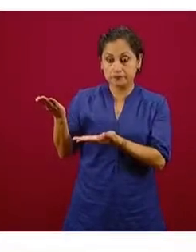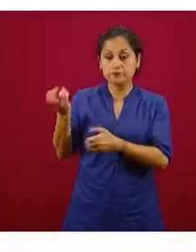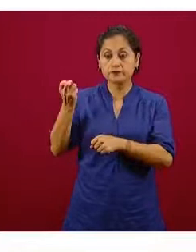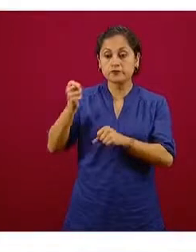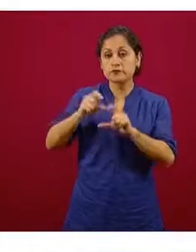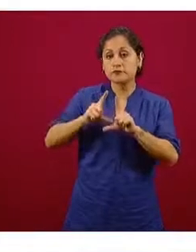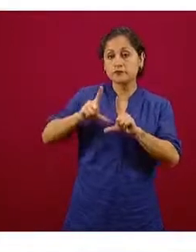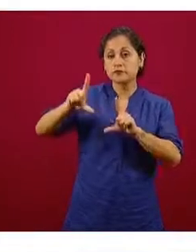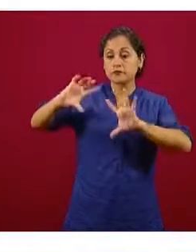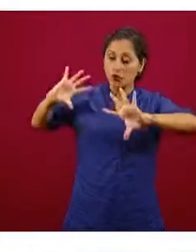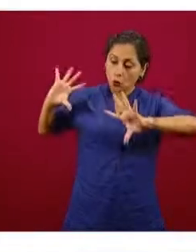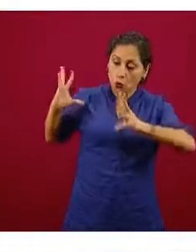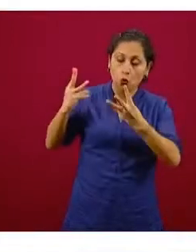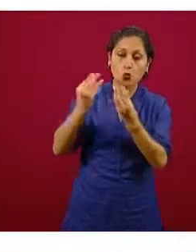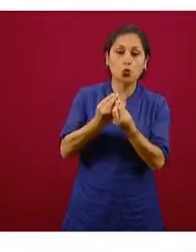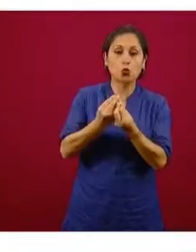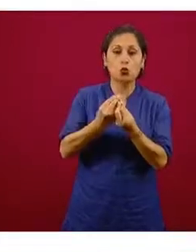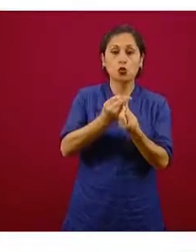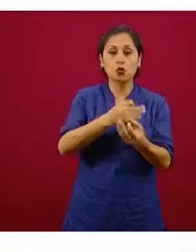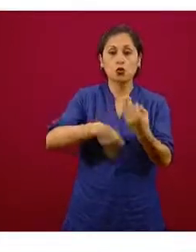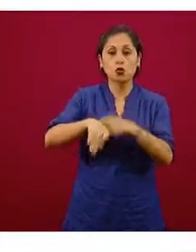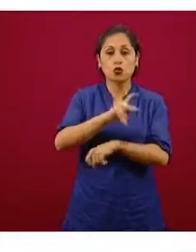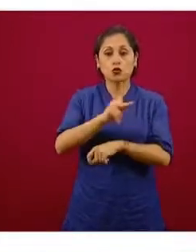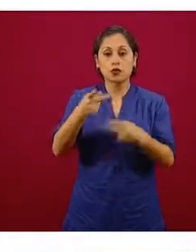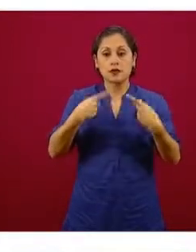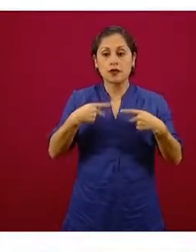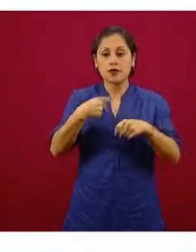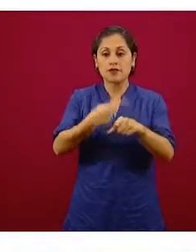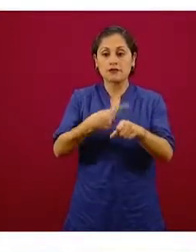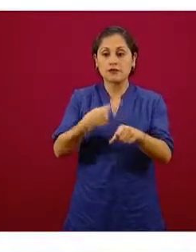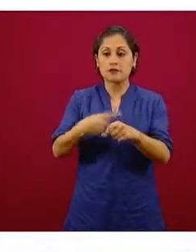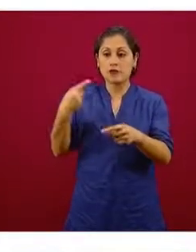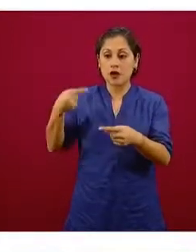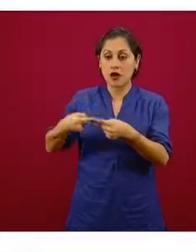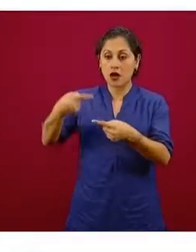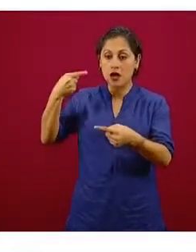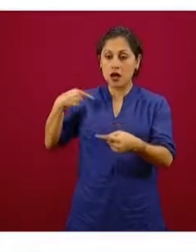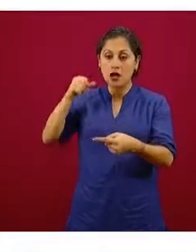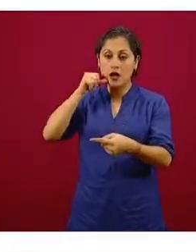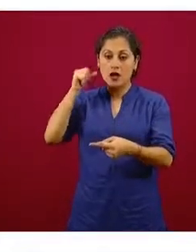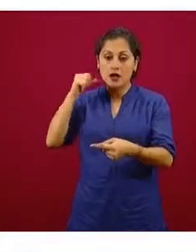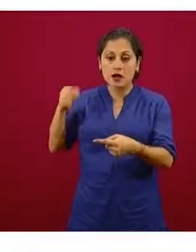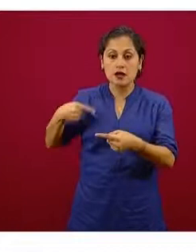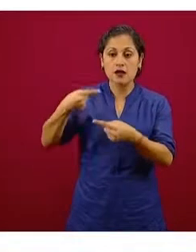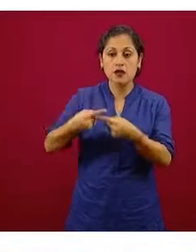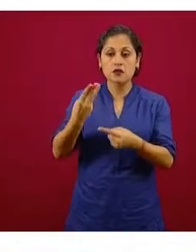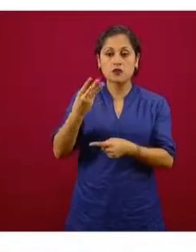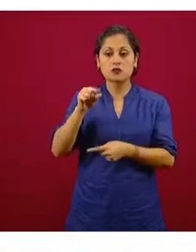acumulada. El incremento del día de ayer para hoy fue 3.9%, representa